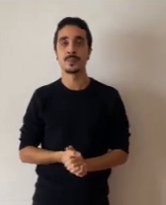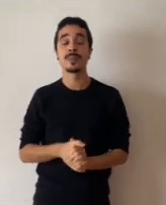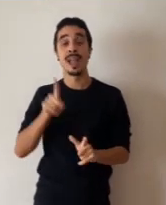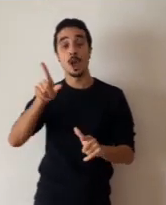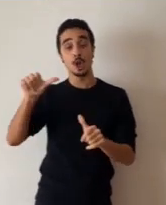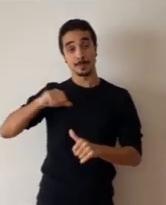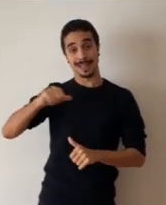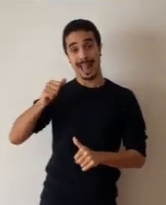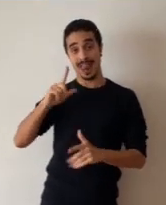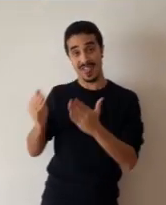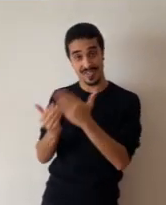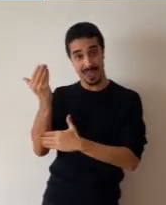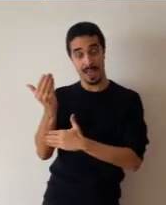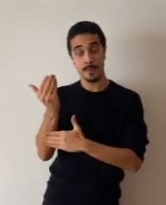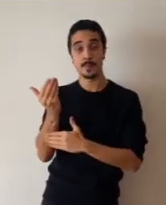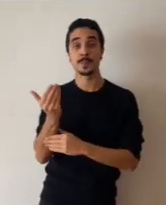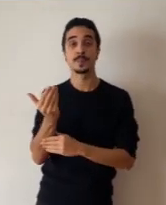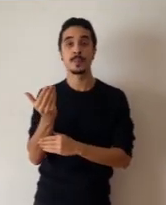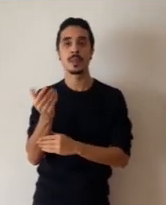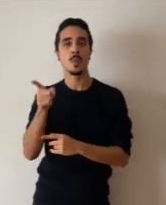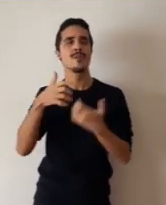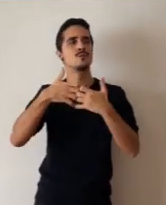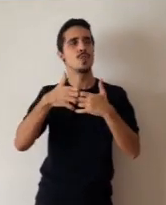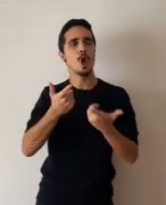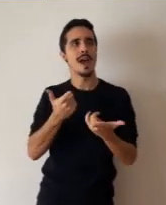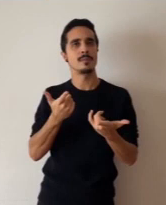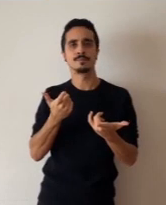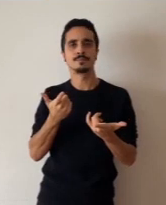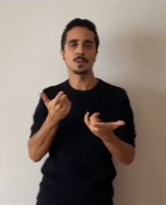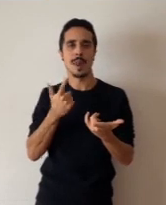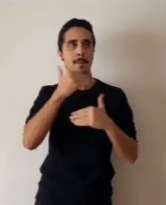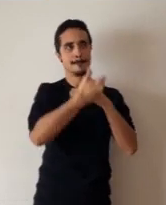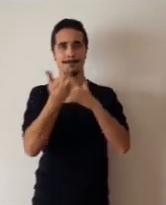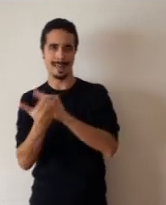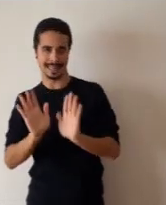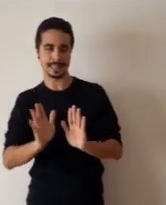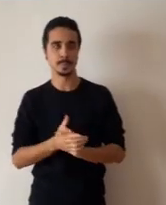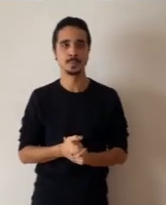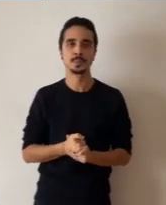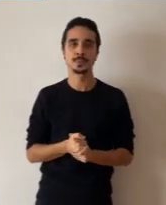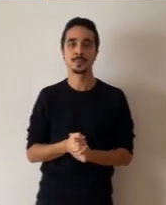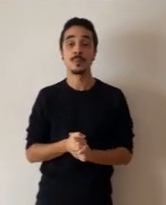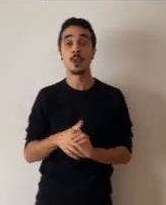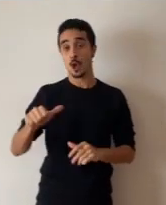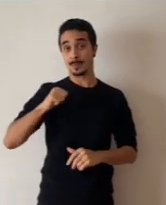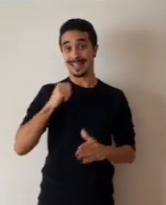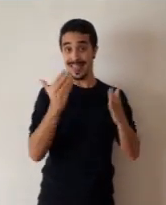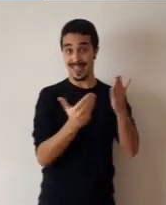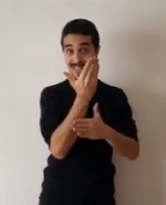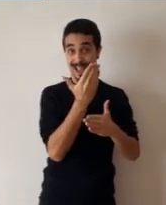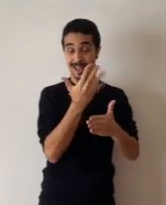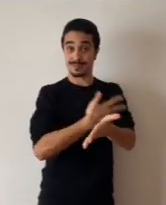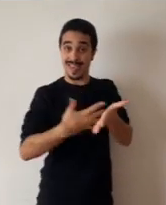nosotros. El hospital de día funciona en diferentes aspectos o tiene diferentes partes. Por un lado,